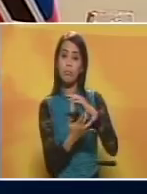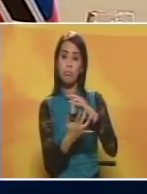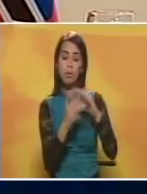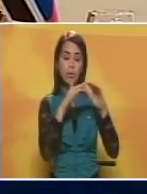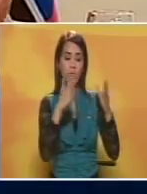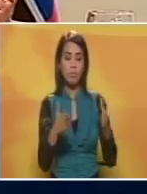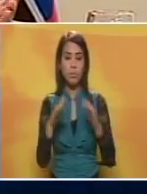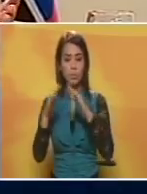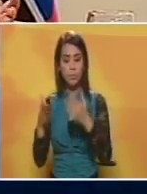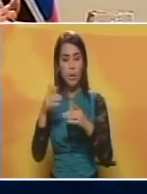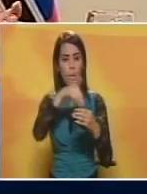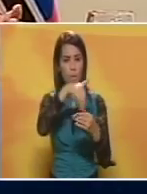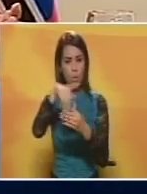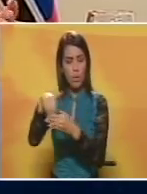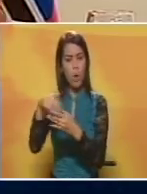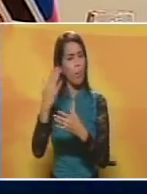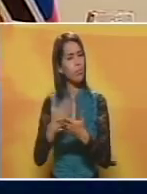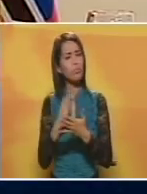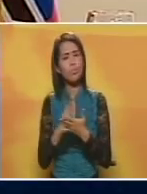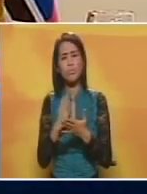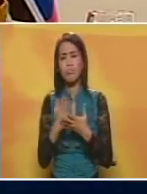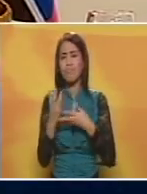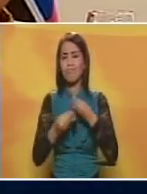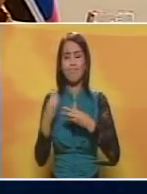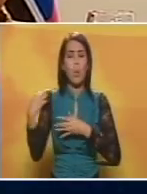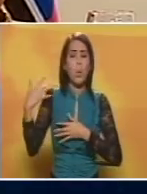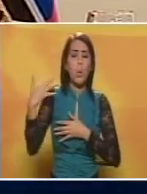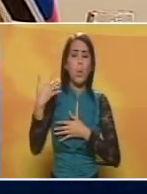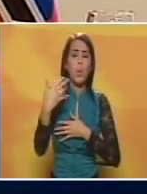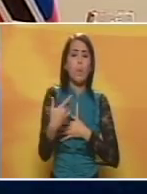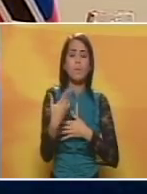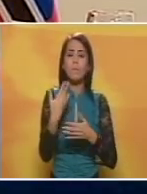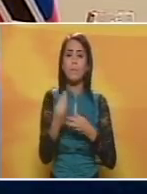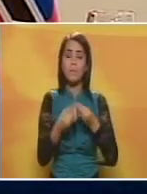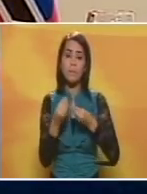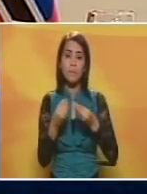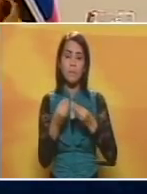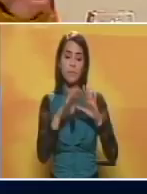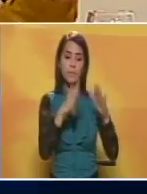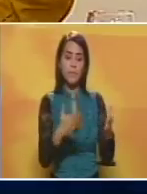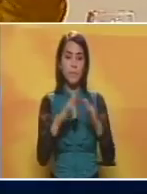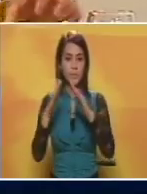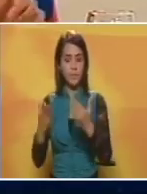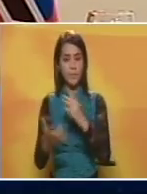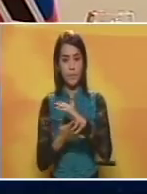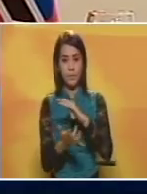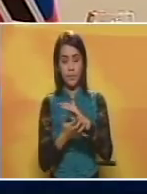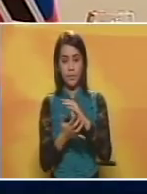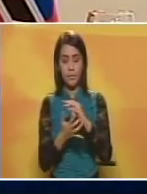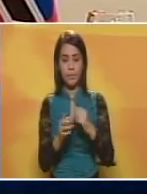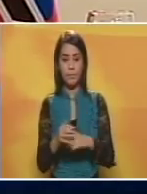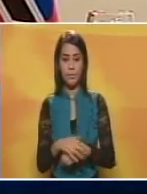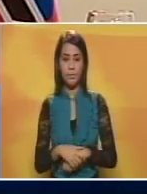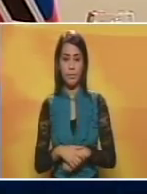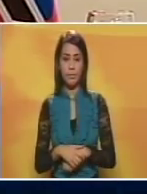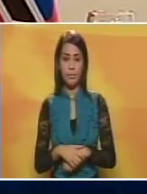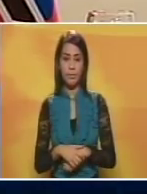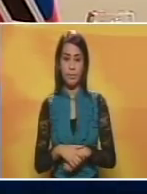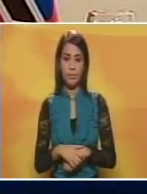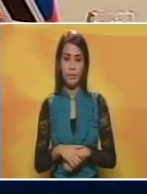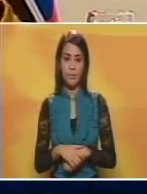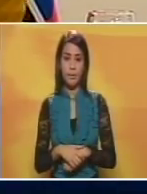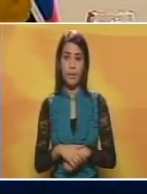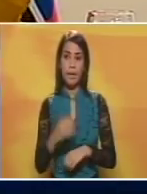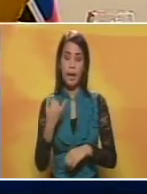votación. Como siempre lo hemos hecho, vamos a tener todas esas máquinas. Las que están en las capitales de estados van a tener